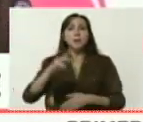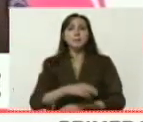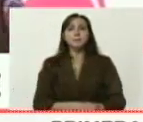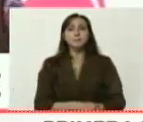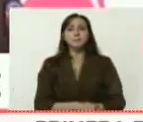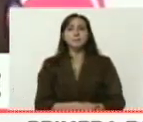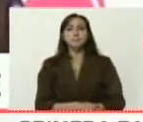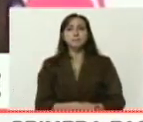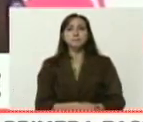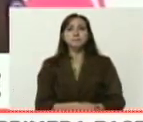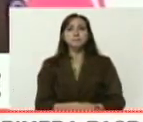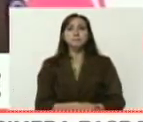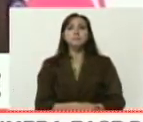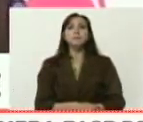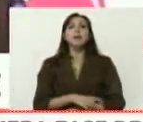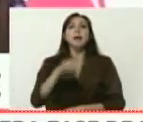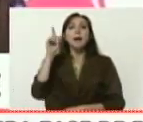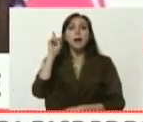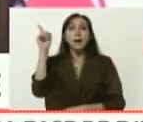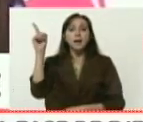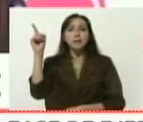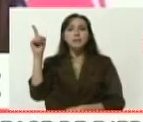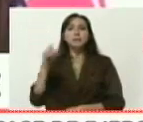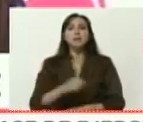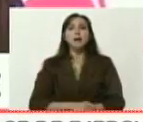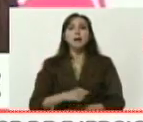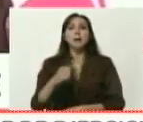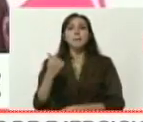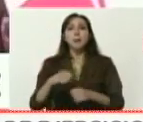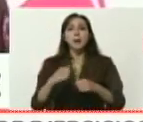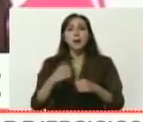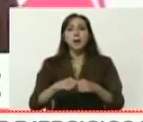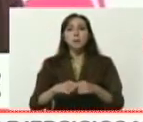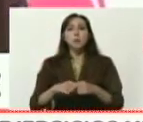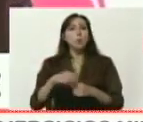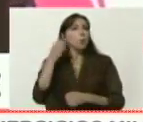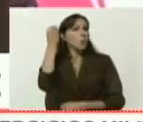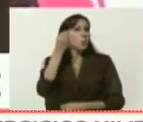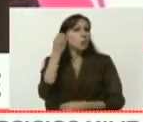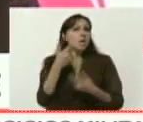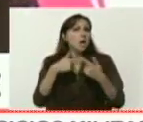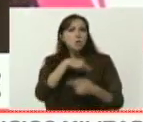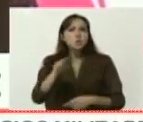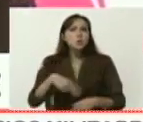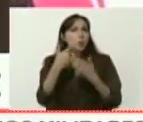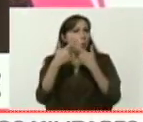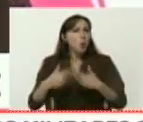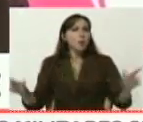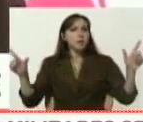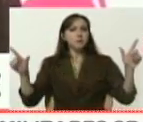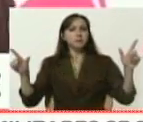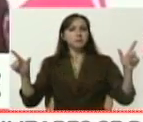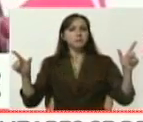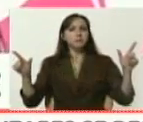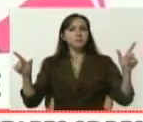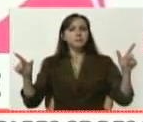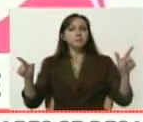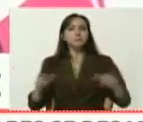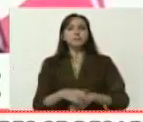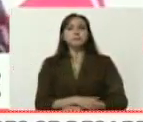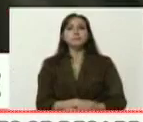1972, cito: y piensan que somos libres, creen que sus grises